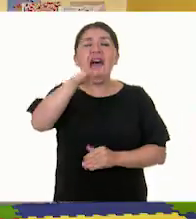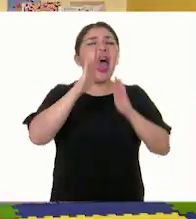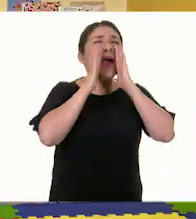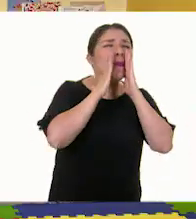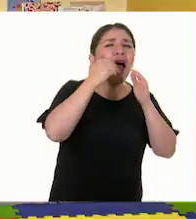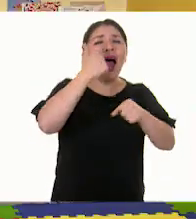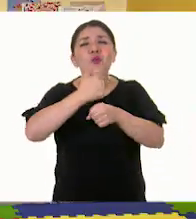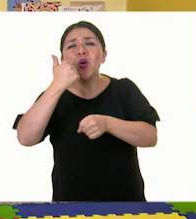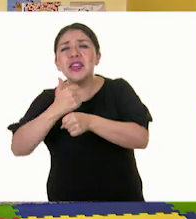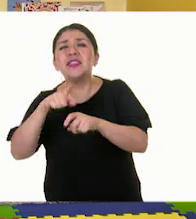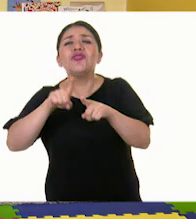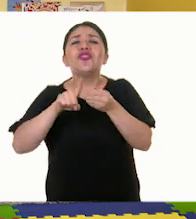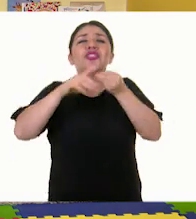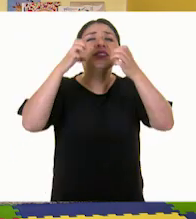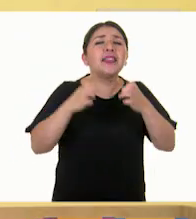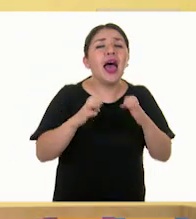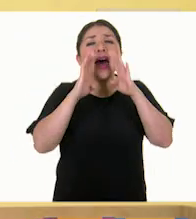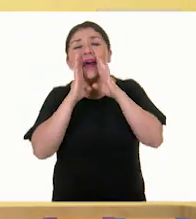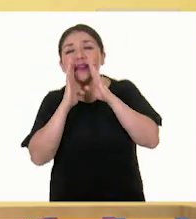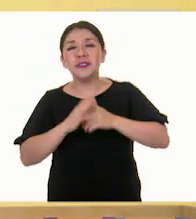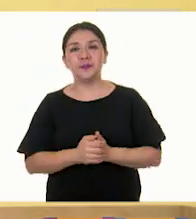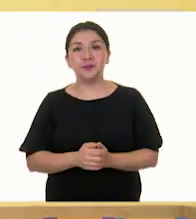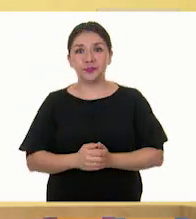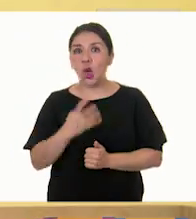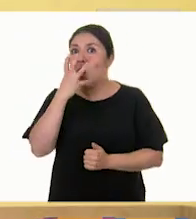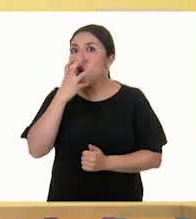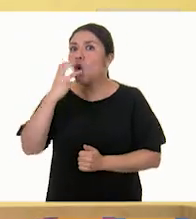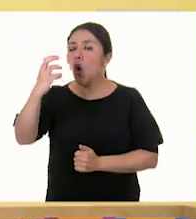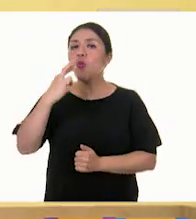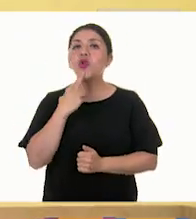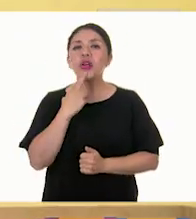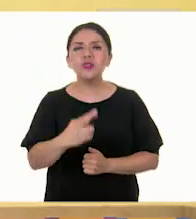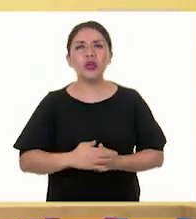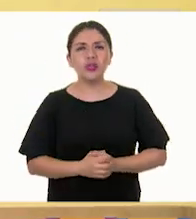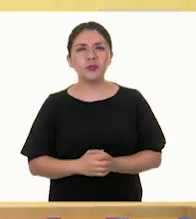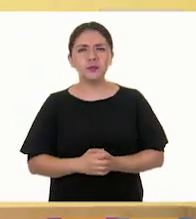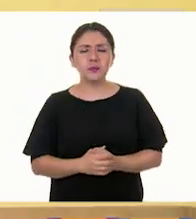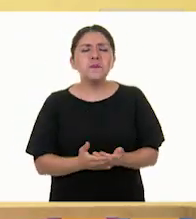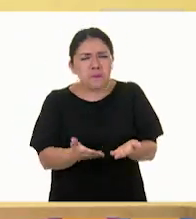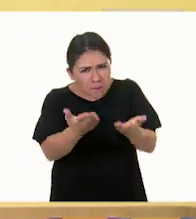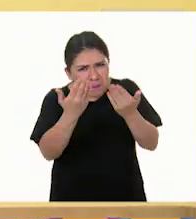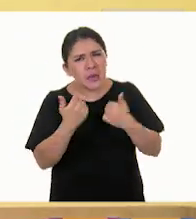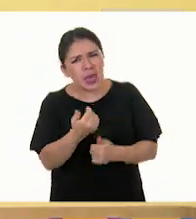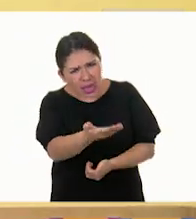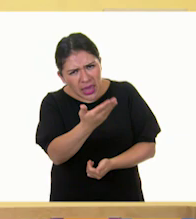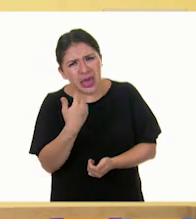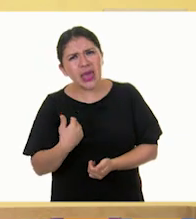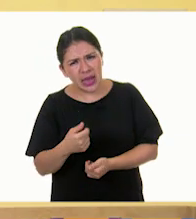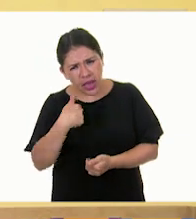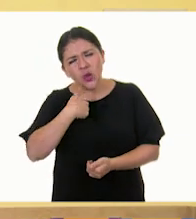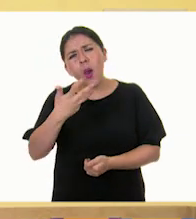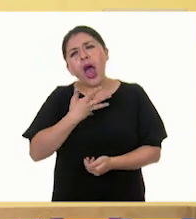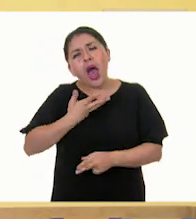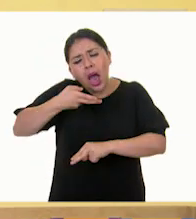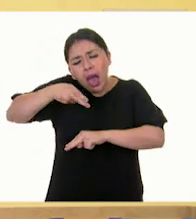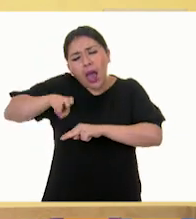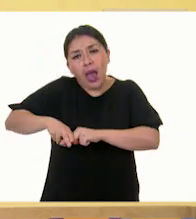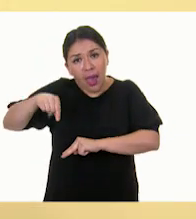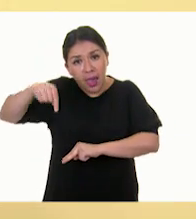¡Abuelita, ¿estás ahí? El lobo le respondió, ¡pásale, mijita! ¡Aquí